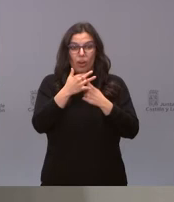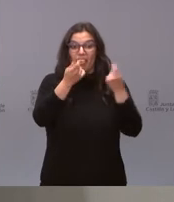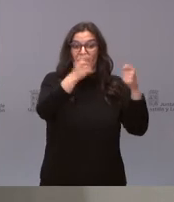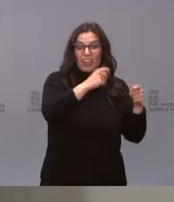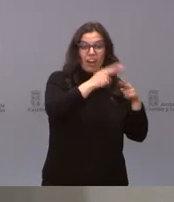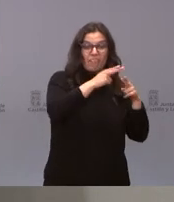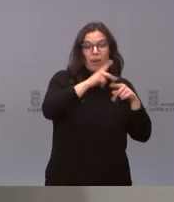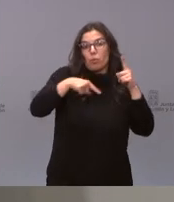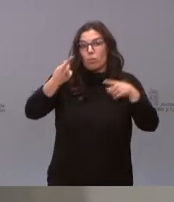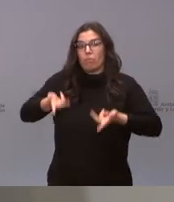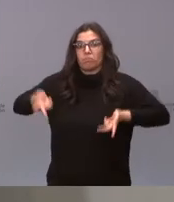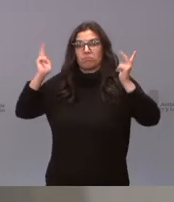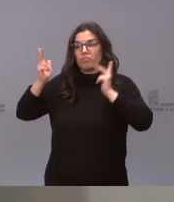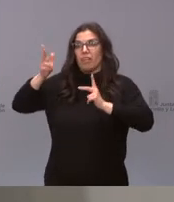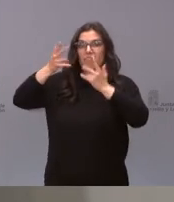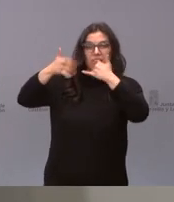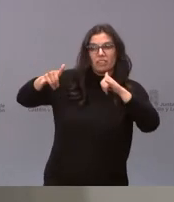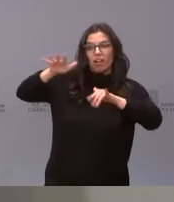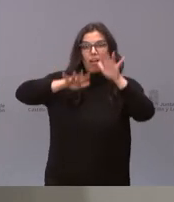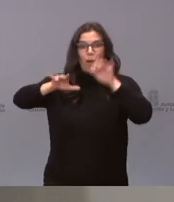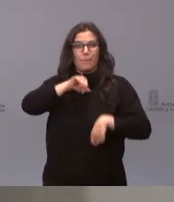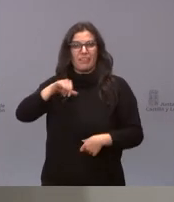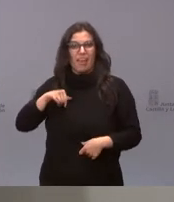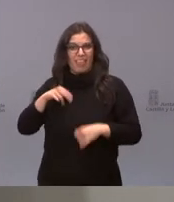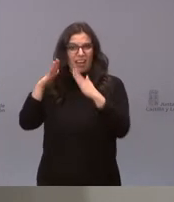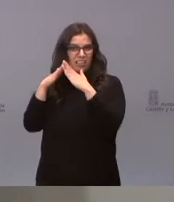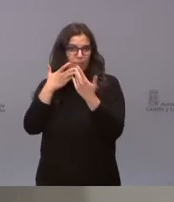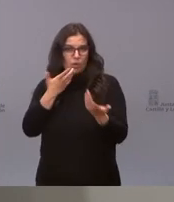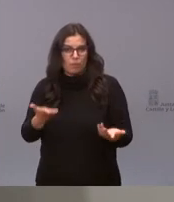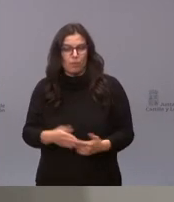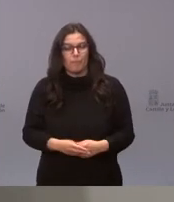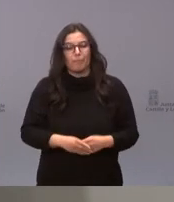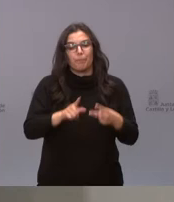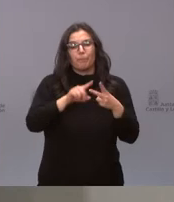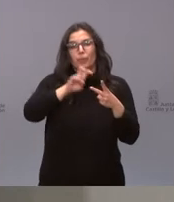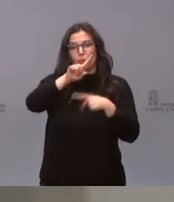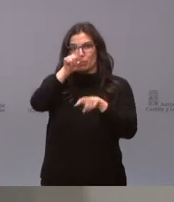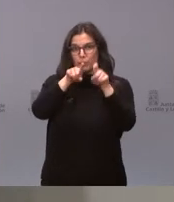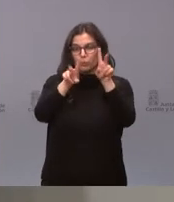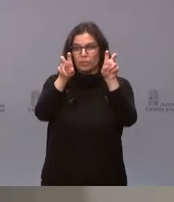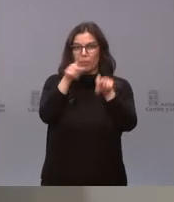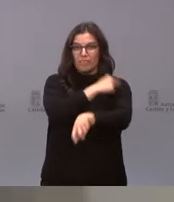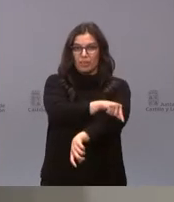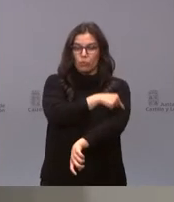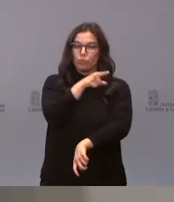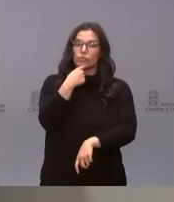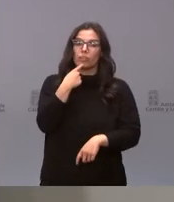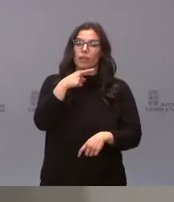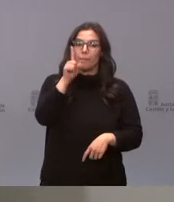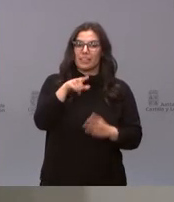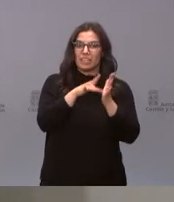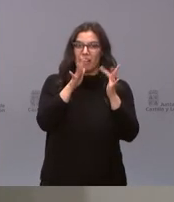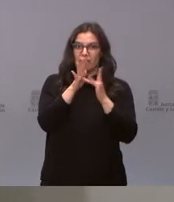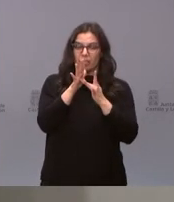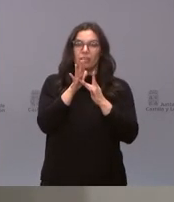fiestas en los domicilios eso por una parte y por otra quería preguntarle respecto a la vacunación usted aseguró que el del mes de abril iba a ser el